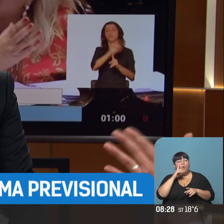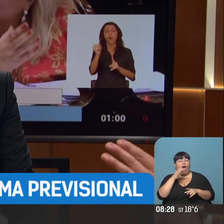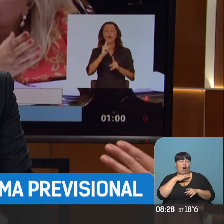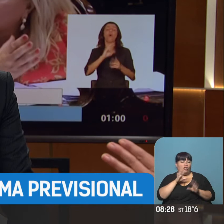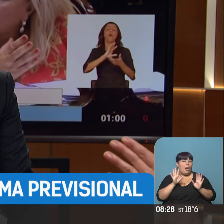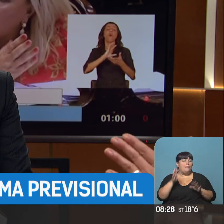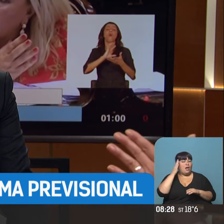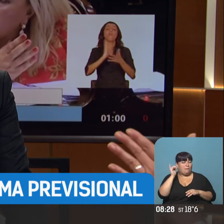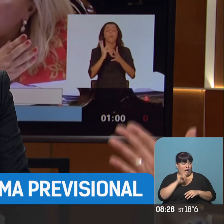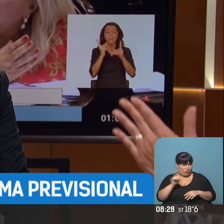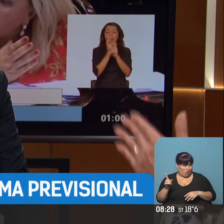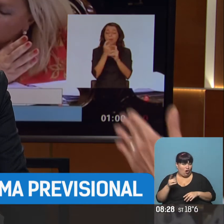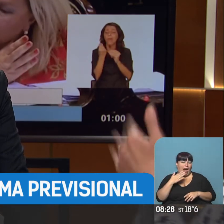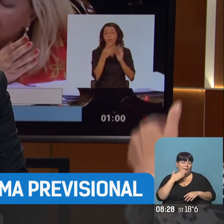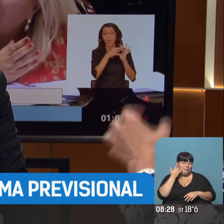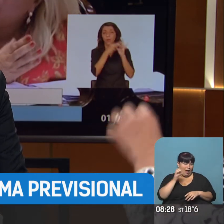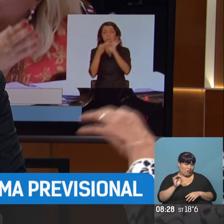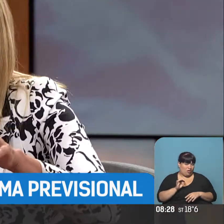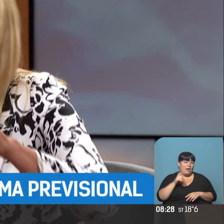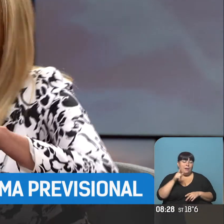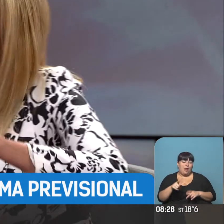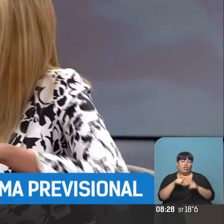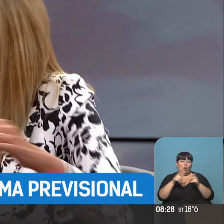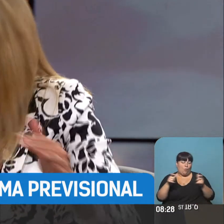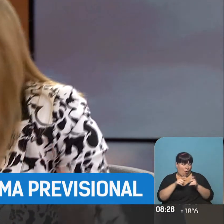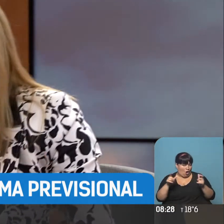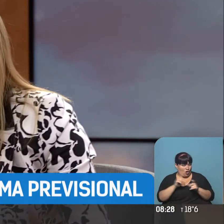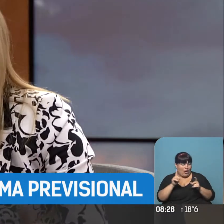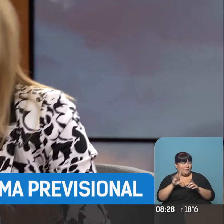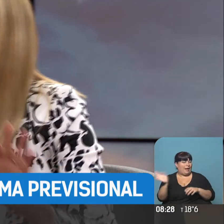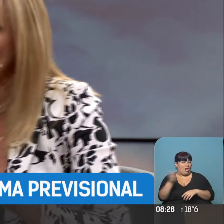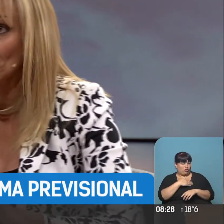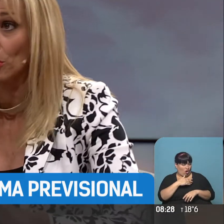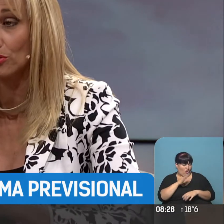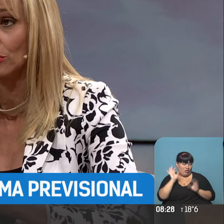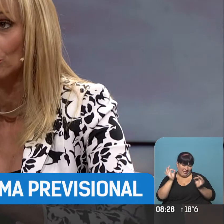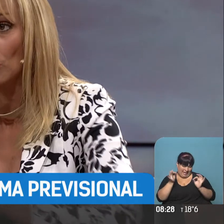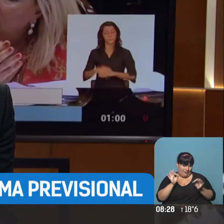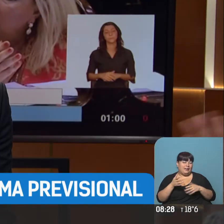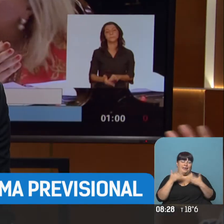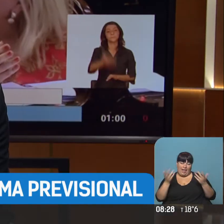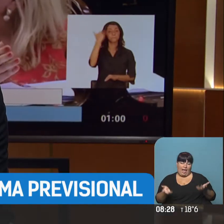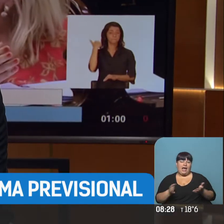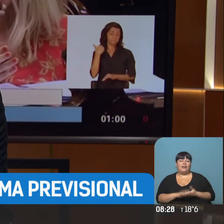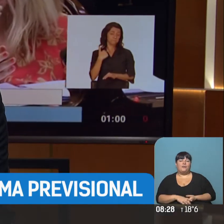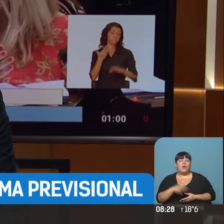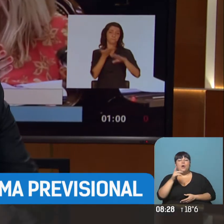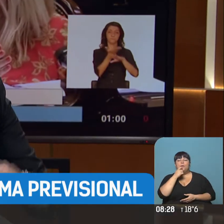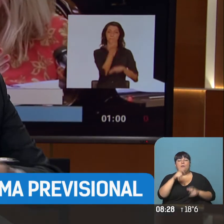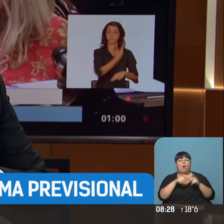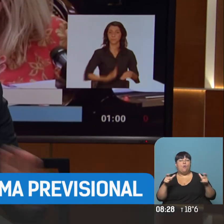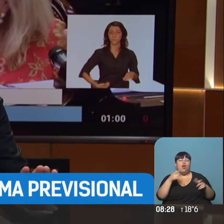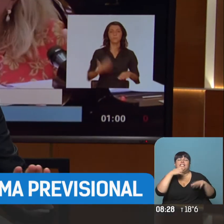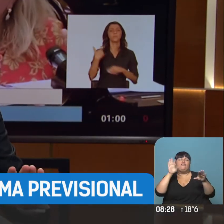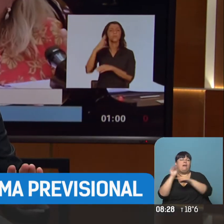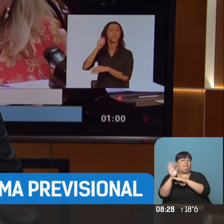pero no en marzo, abril y mayo. Pero y para eso está el bono, que no es universal, que lo sabemos. Ok, no vamos para todos. vamos a suponer que el bono cubriera,